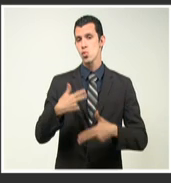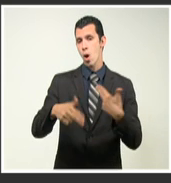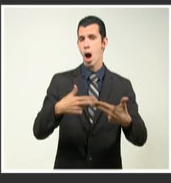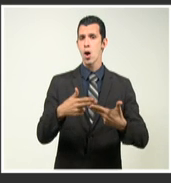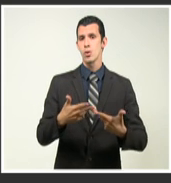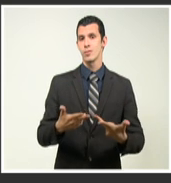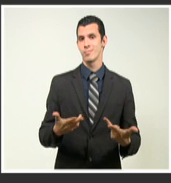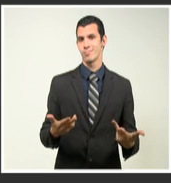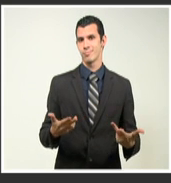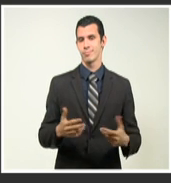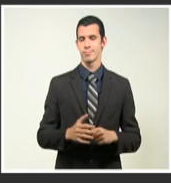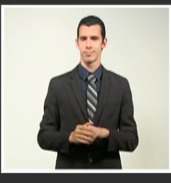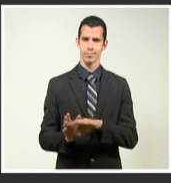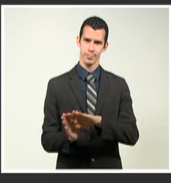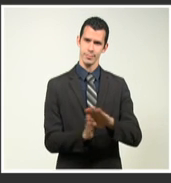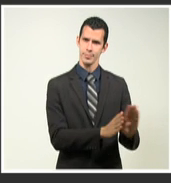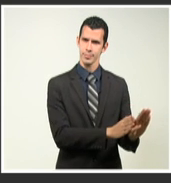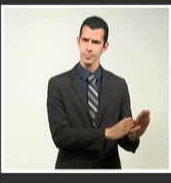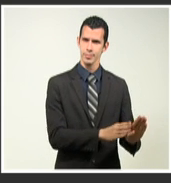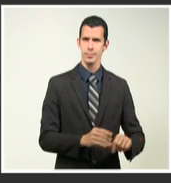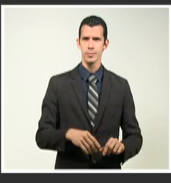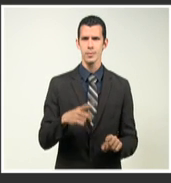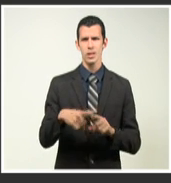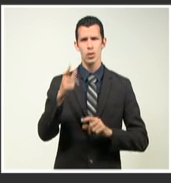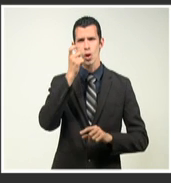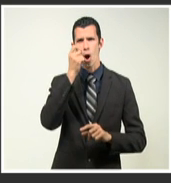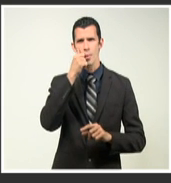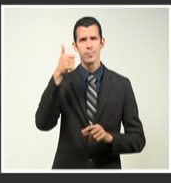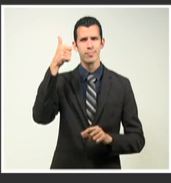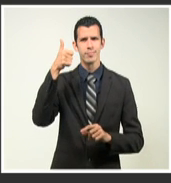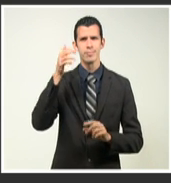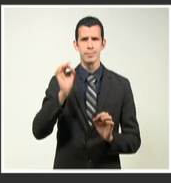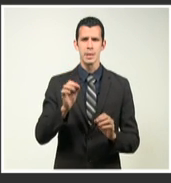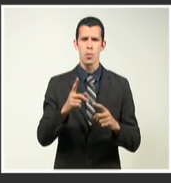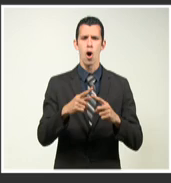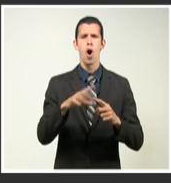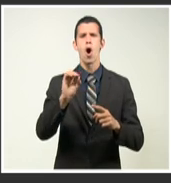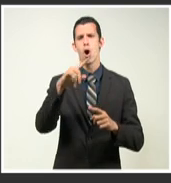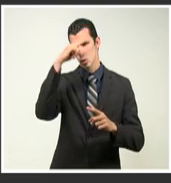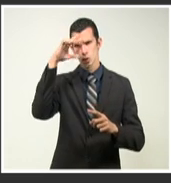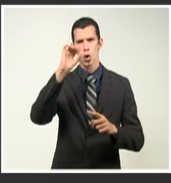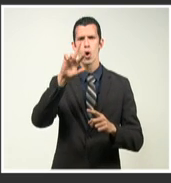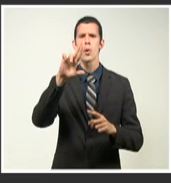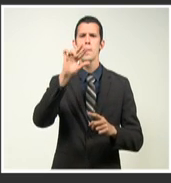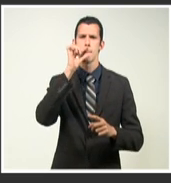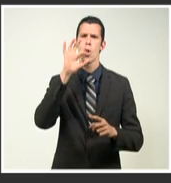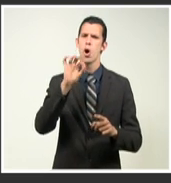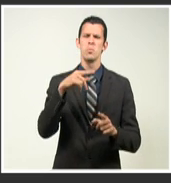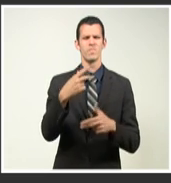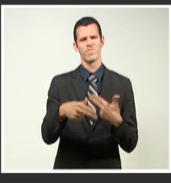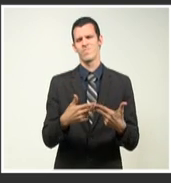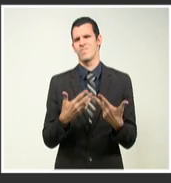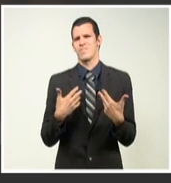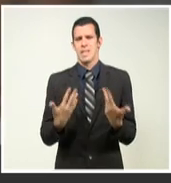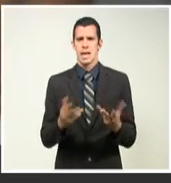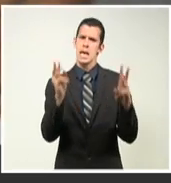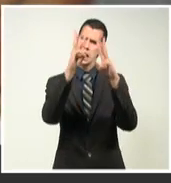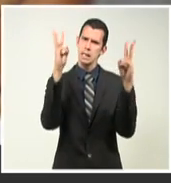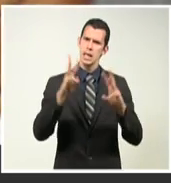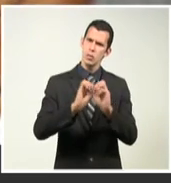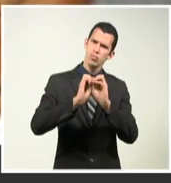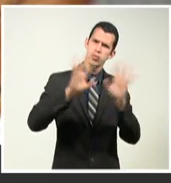Osorbo, llamamientos continuos en redes sociales. ¿A qué? A la violencia, al irrespeto, a la falta de decencia, al desorden, a